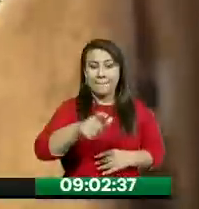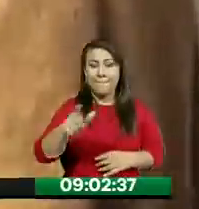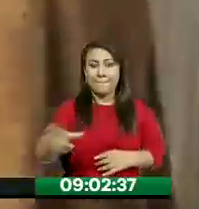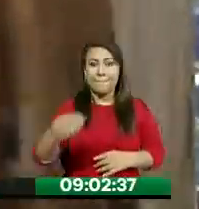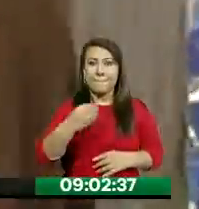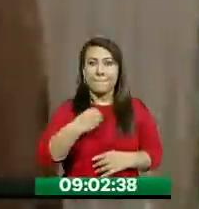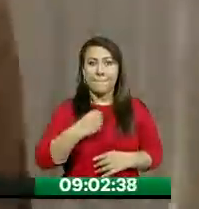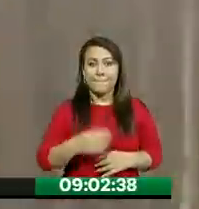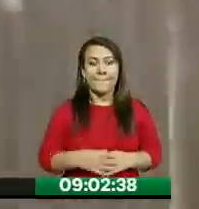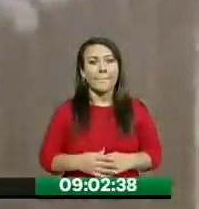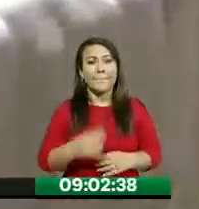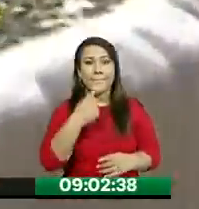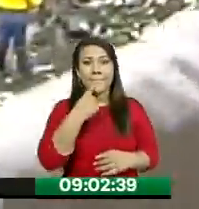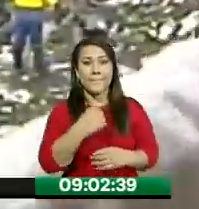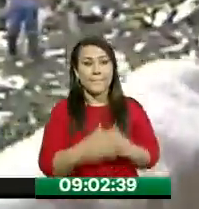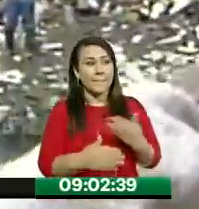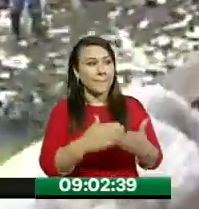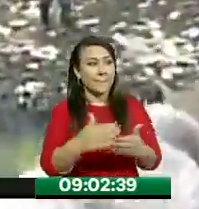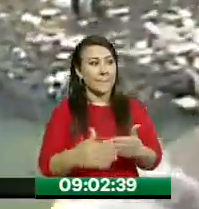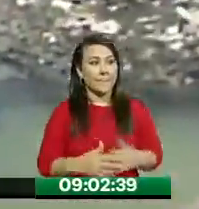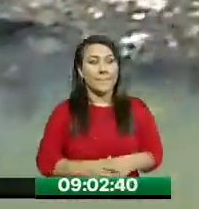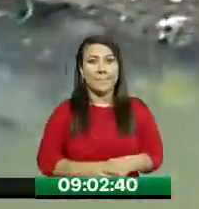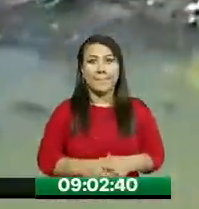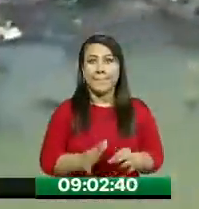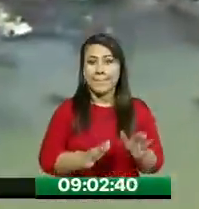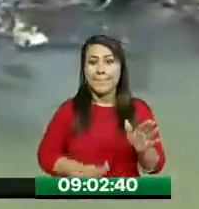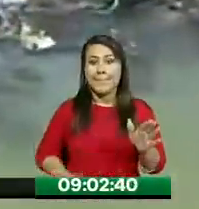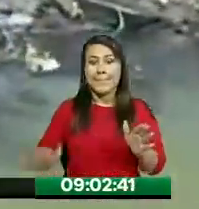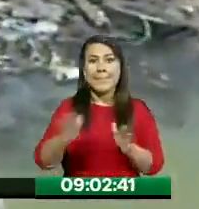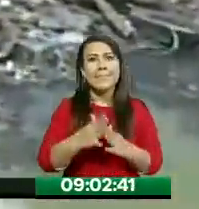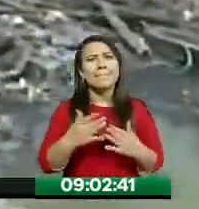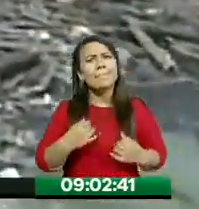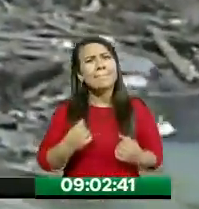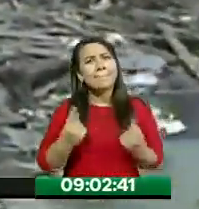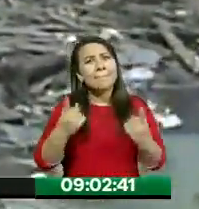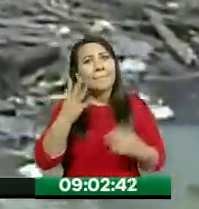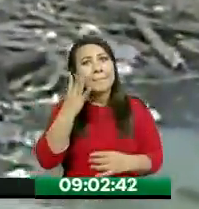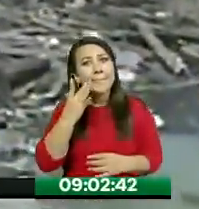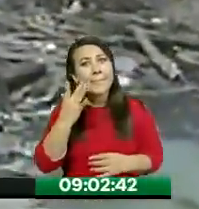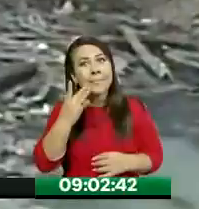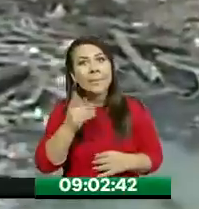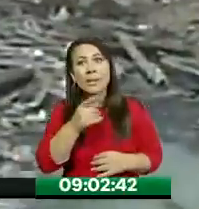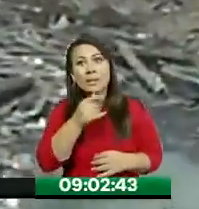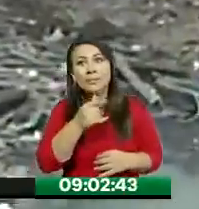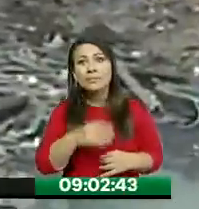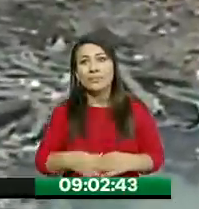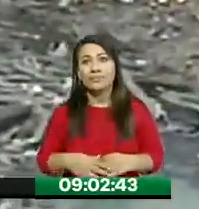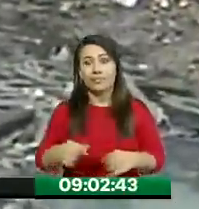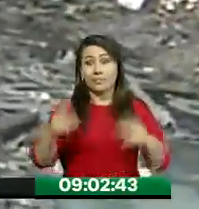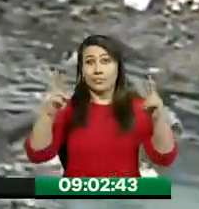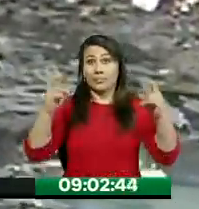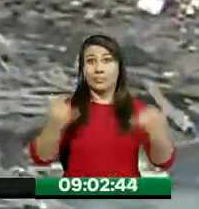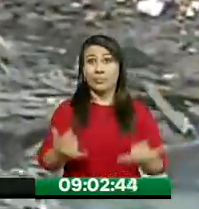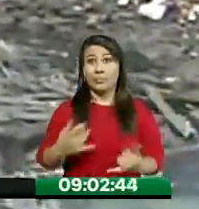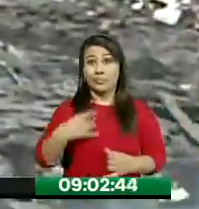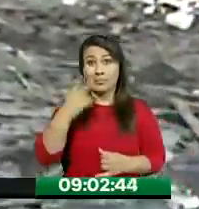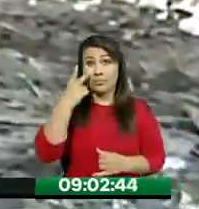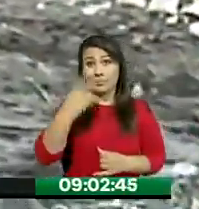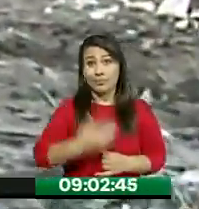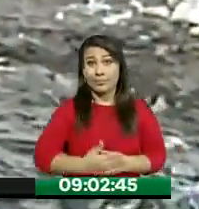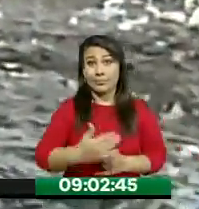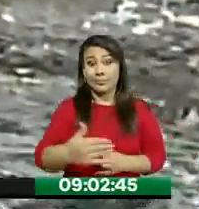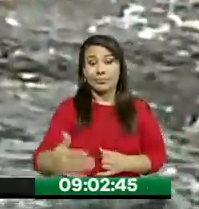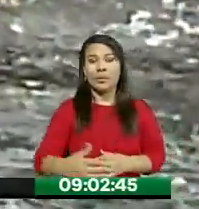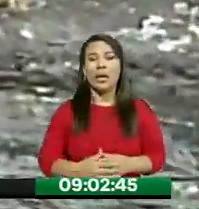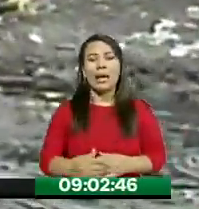están orientando a los peatones a que caminen a la avenida Guillermo Cubillo, que es junto a la Coca-Cola. Allí hemos demarcado el paso